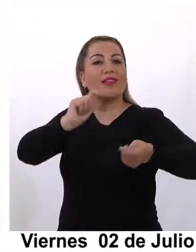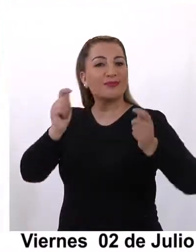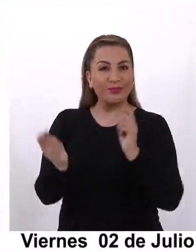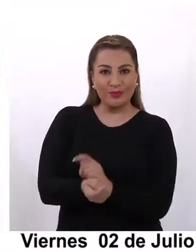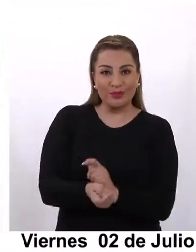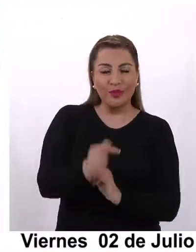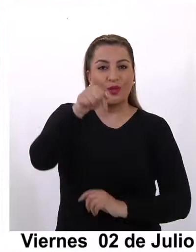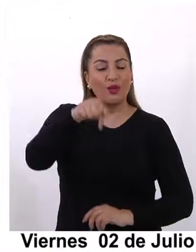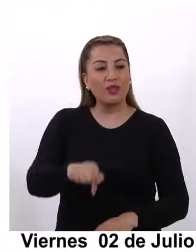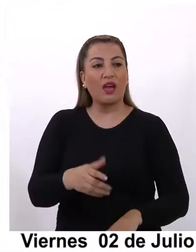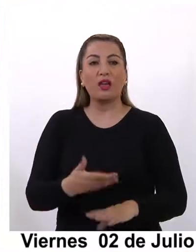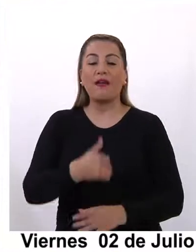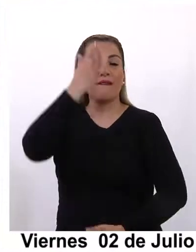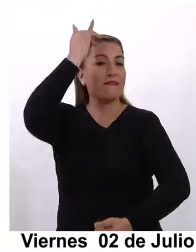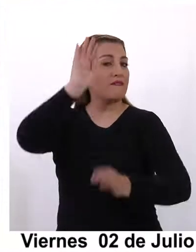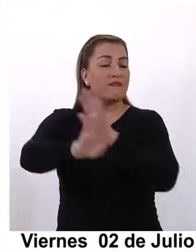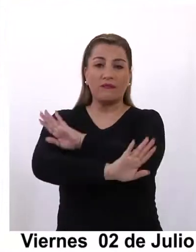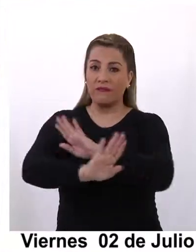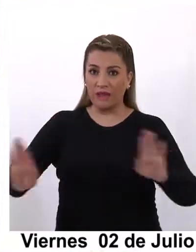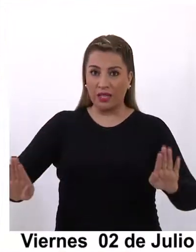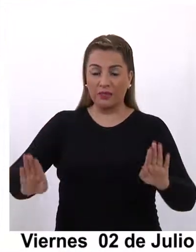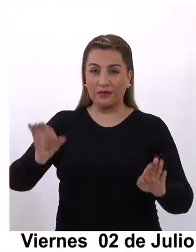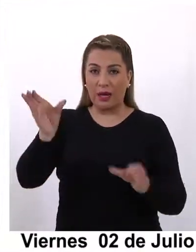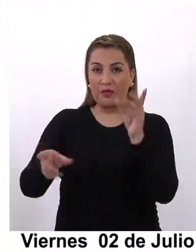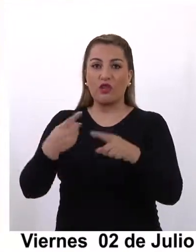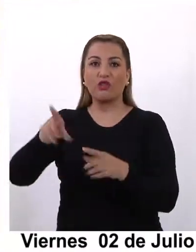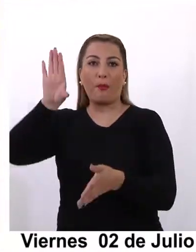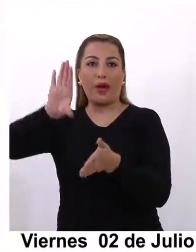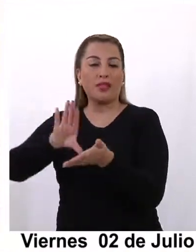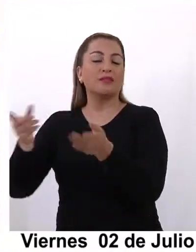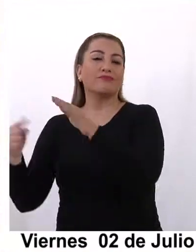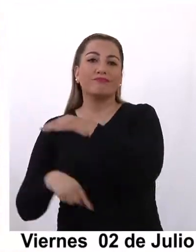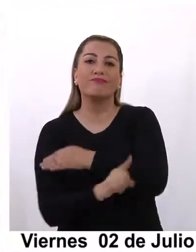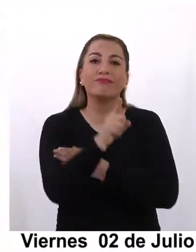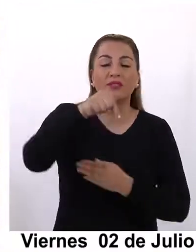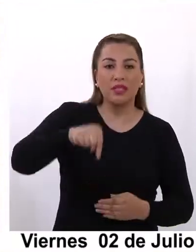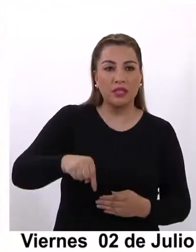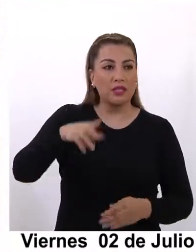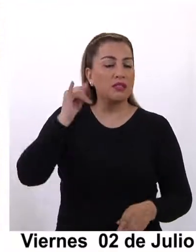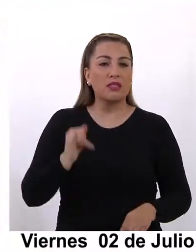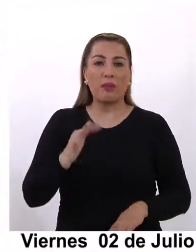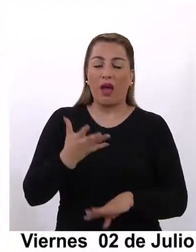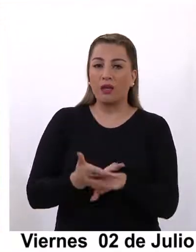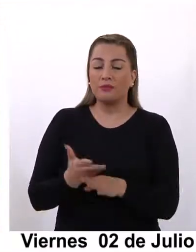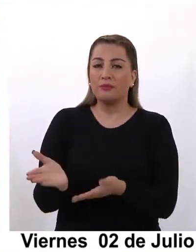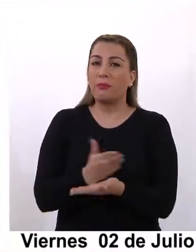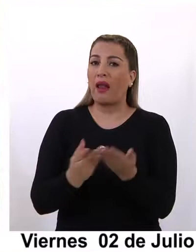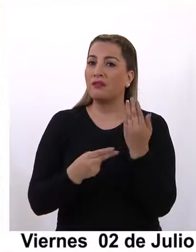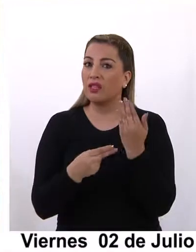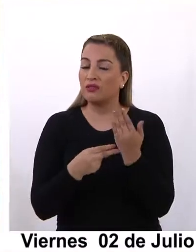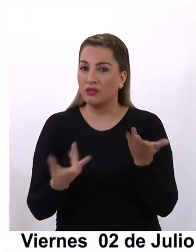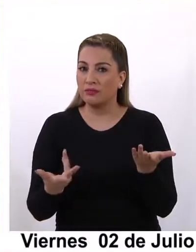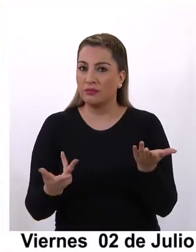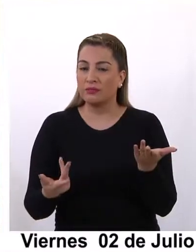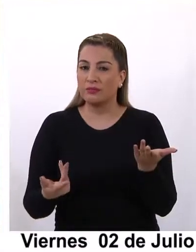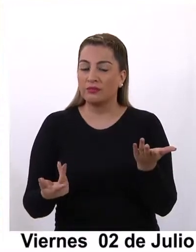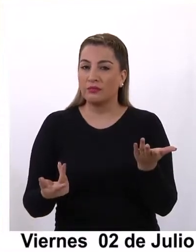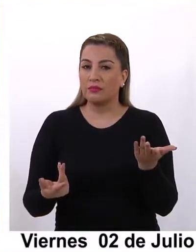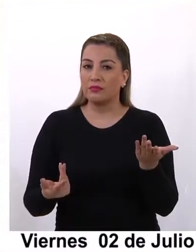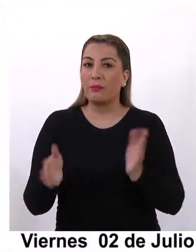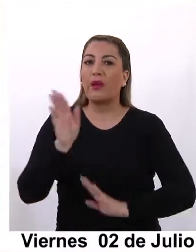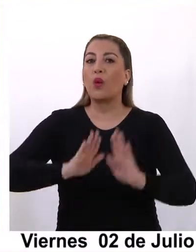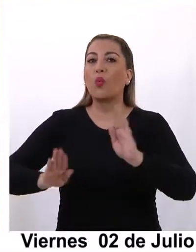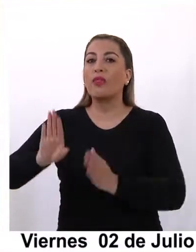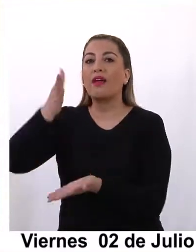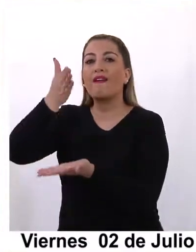hoy día ya hay que ponerle fin a la migración clandestina. Aquí se habla siempre de que va a haber planes tecnológicos para